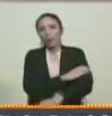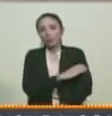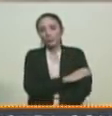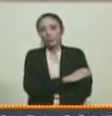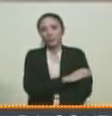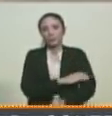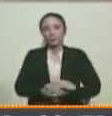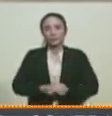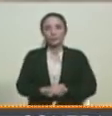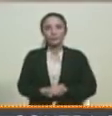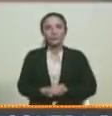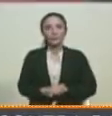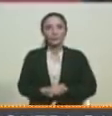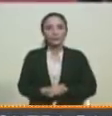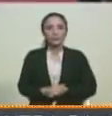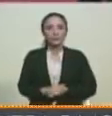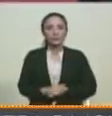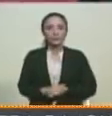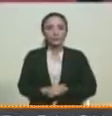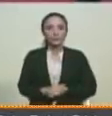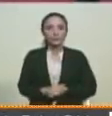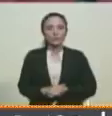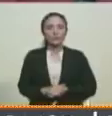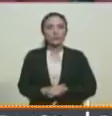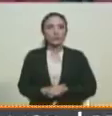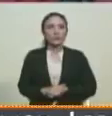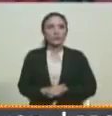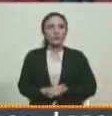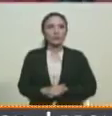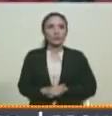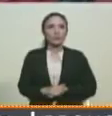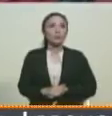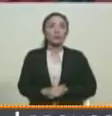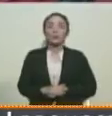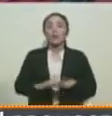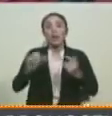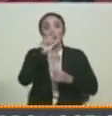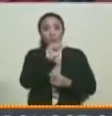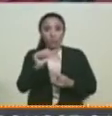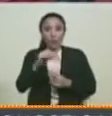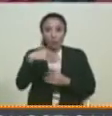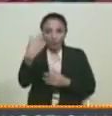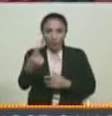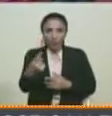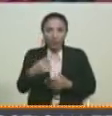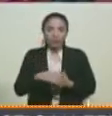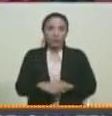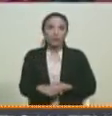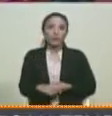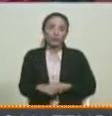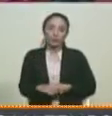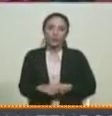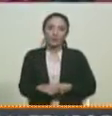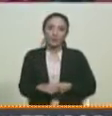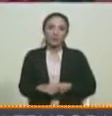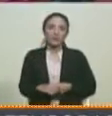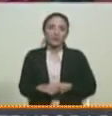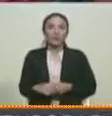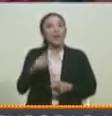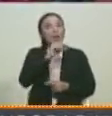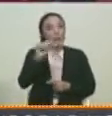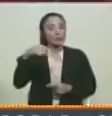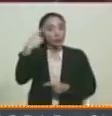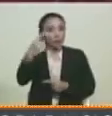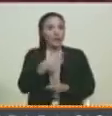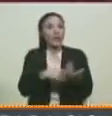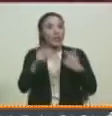buques insignes de la oposición. Y la próxima semana voy a seguir recibiendo a los alcaldes, a las alcaldesas,